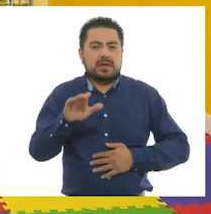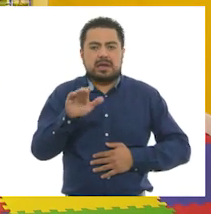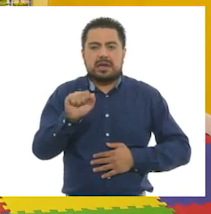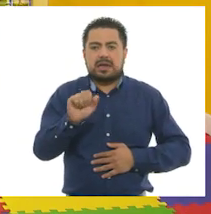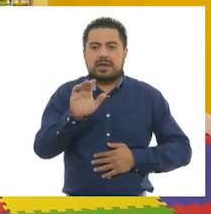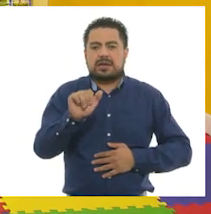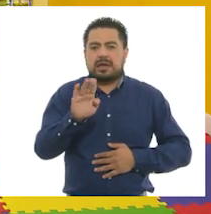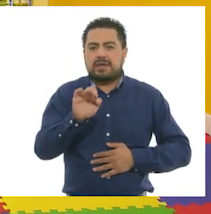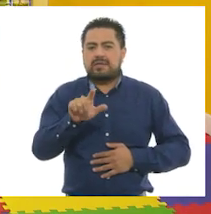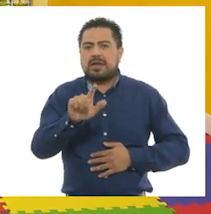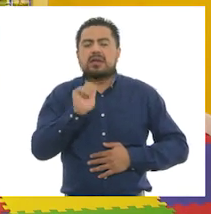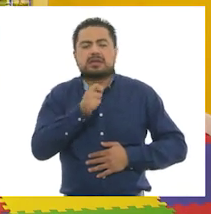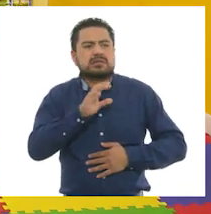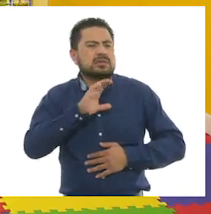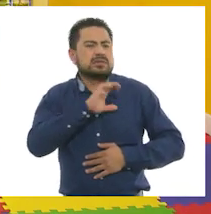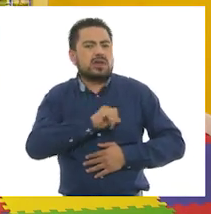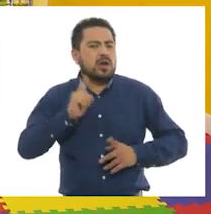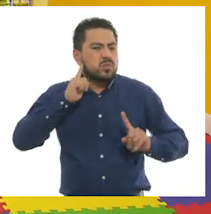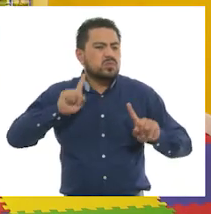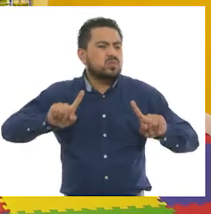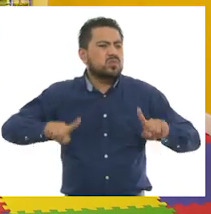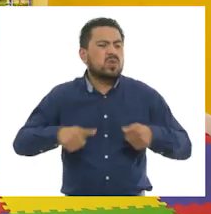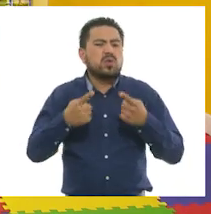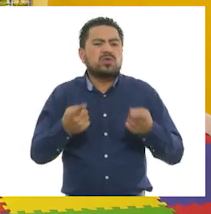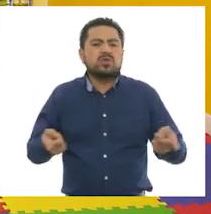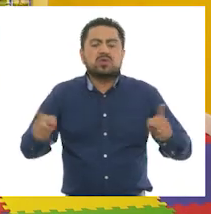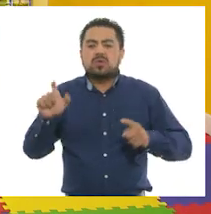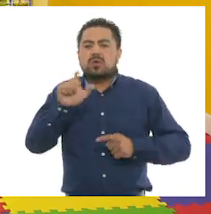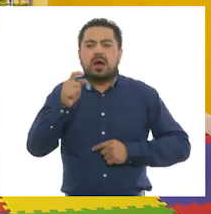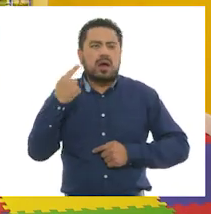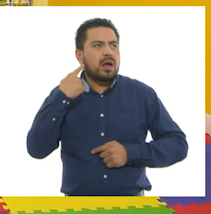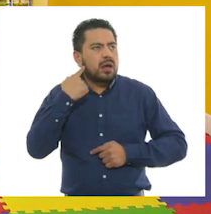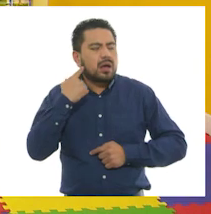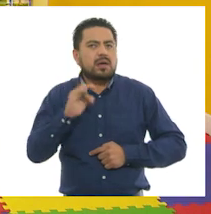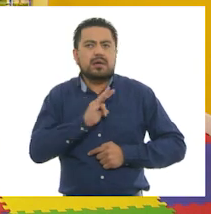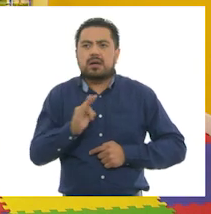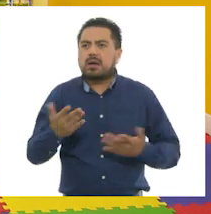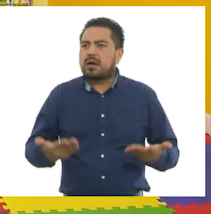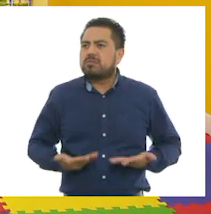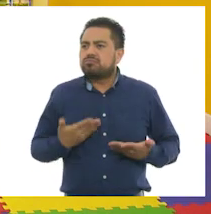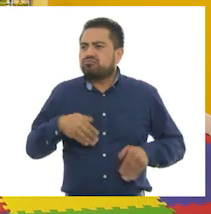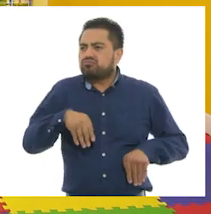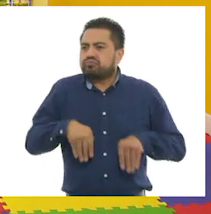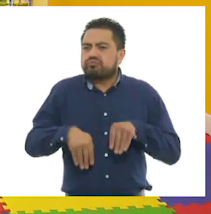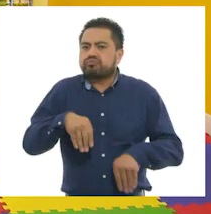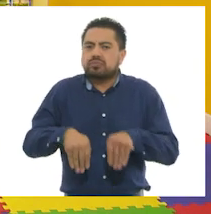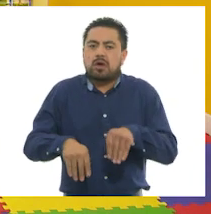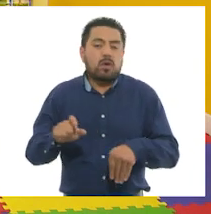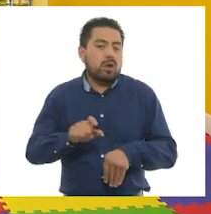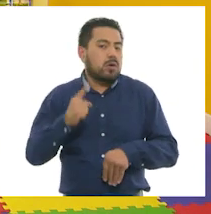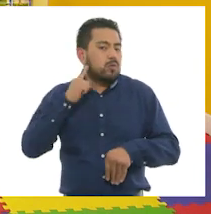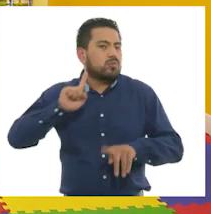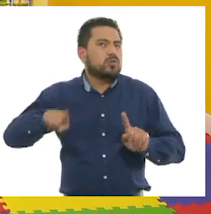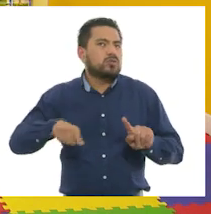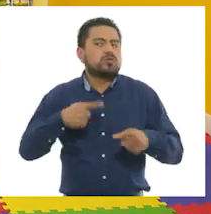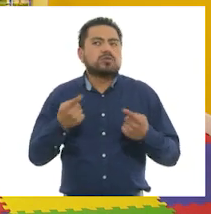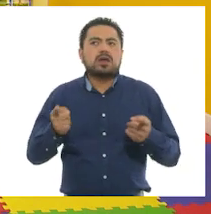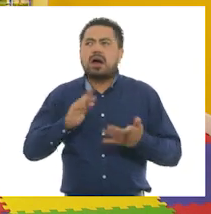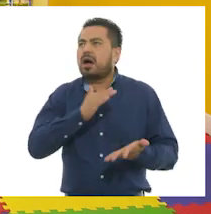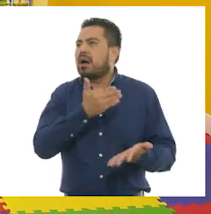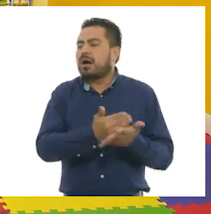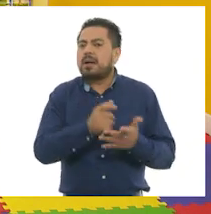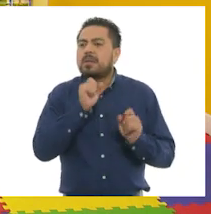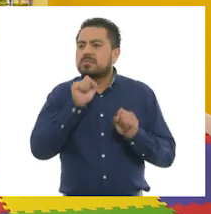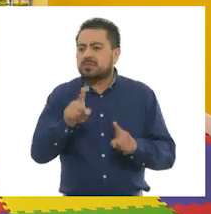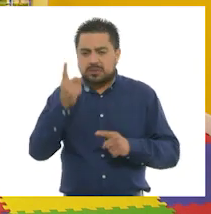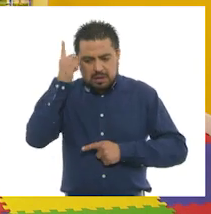Cascabel y les encanta la música. En cuanto la escuchan, se ponen a galopar. Pero cuando la música se detiene, también